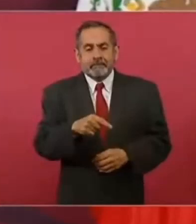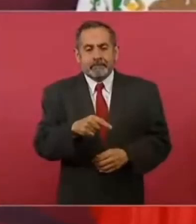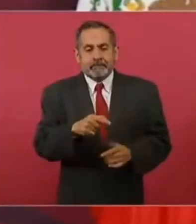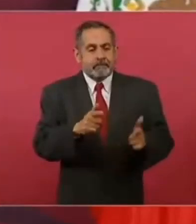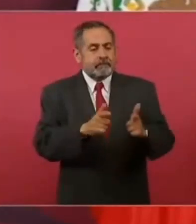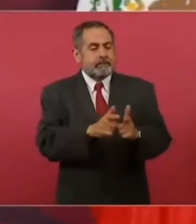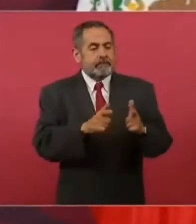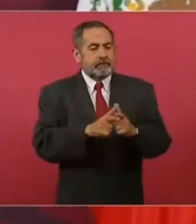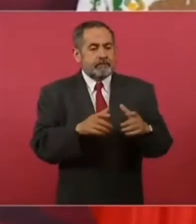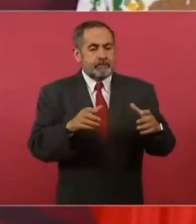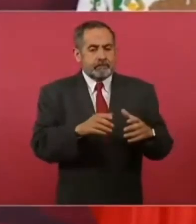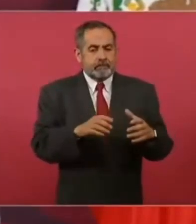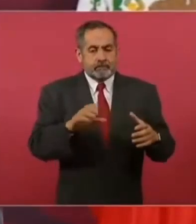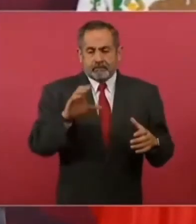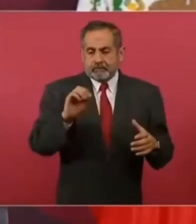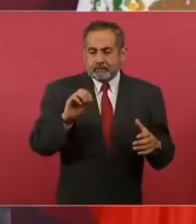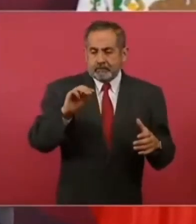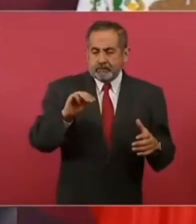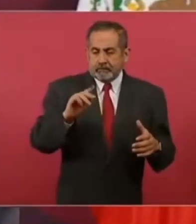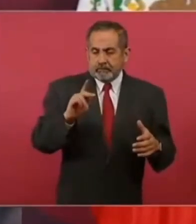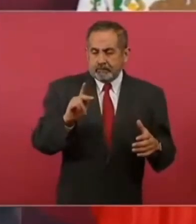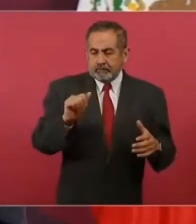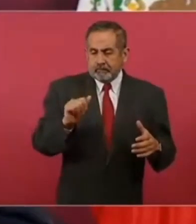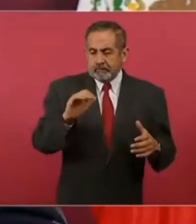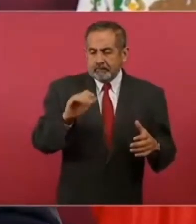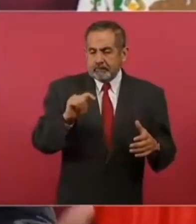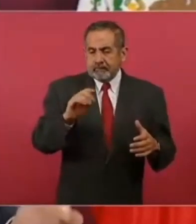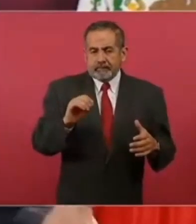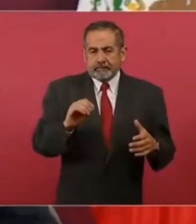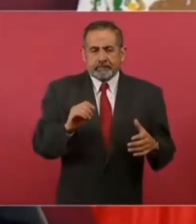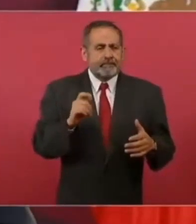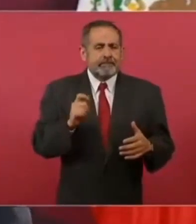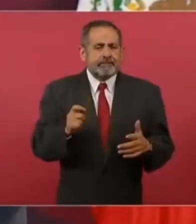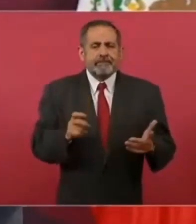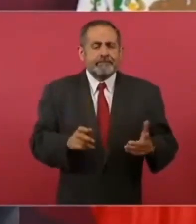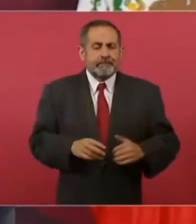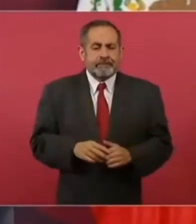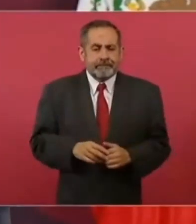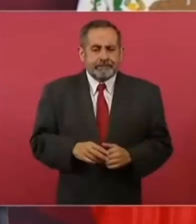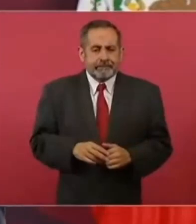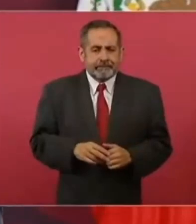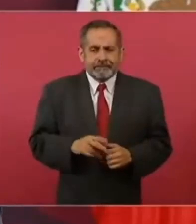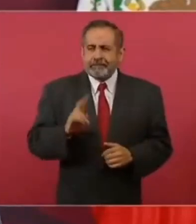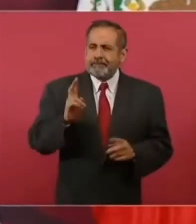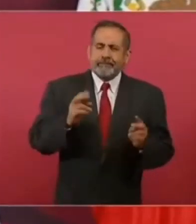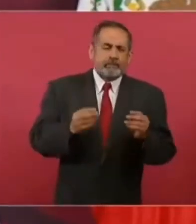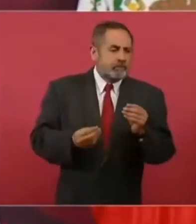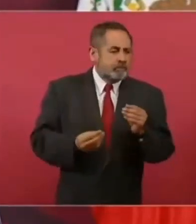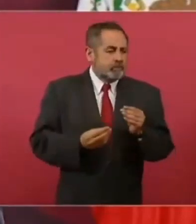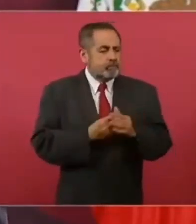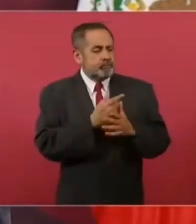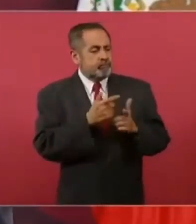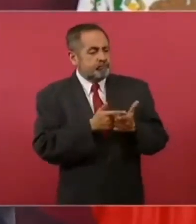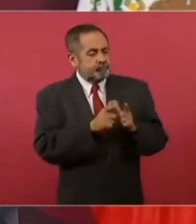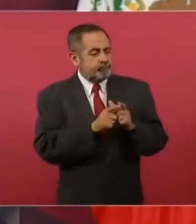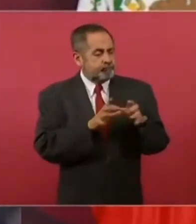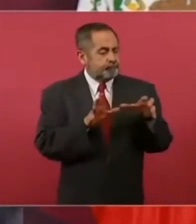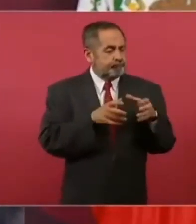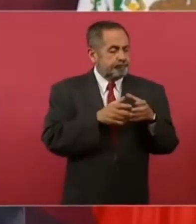grupo compacto, que podría decirse la nueva oligarquía.